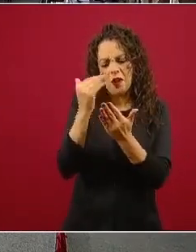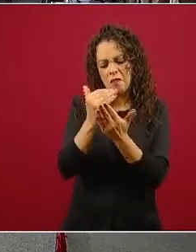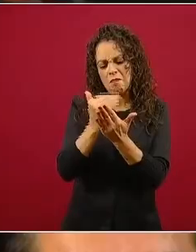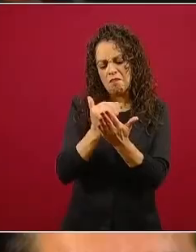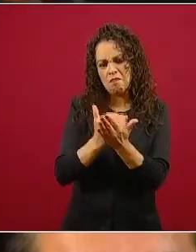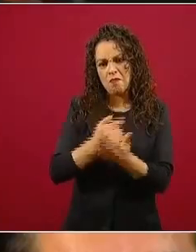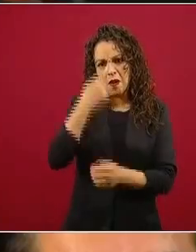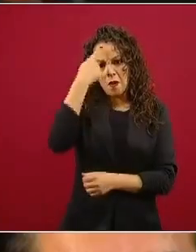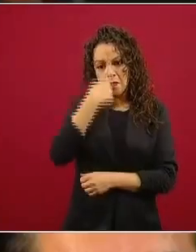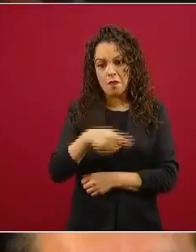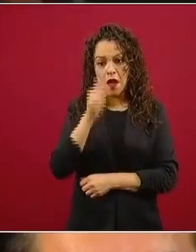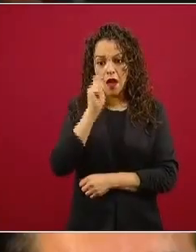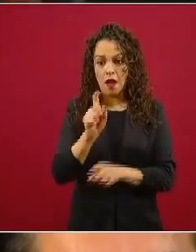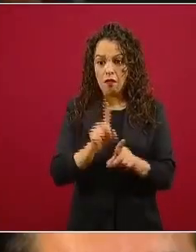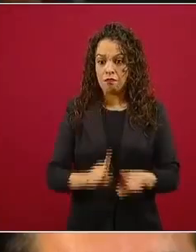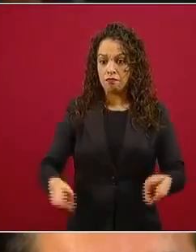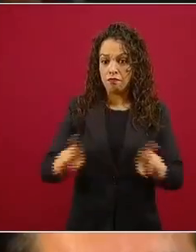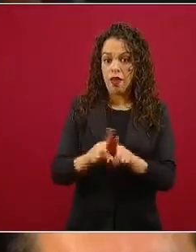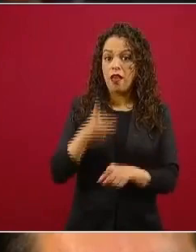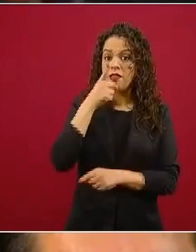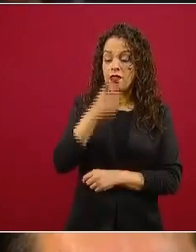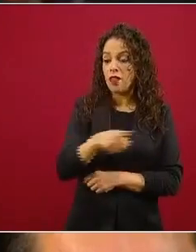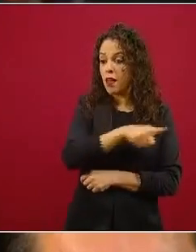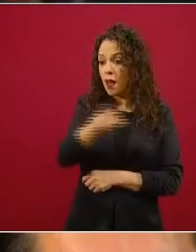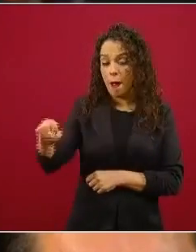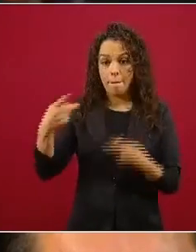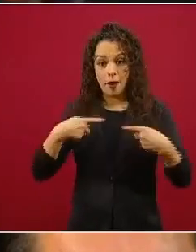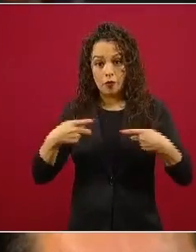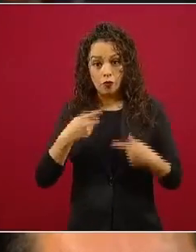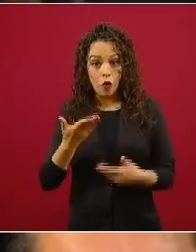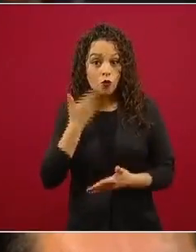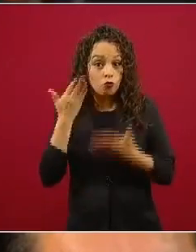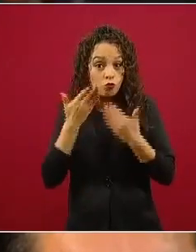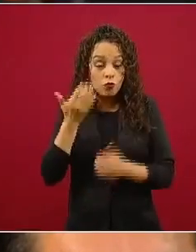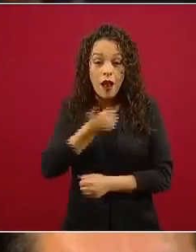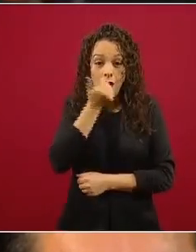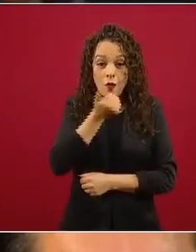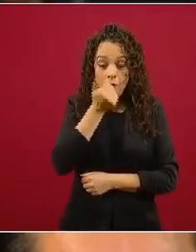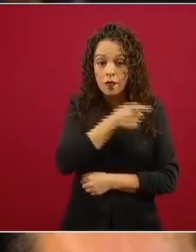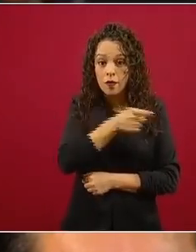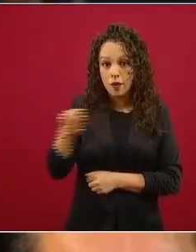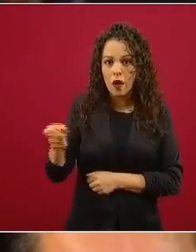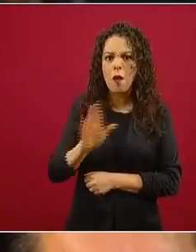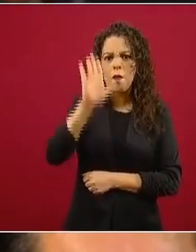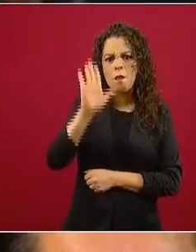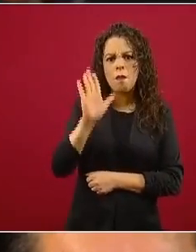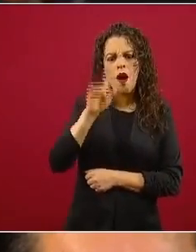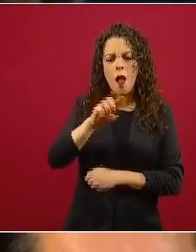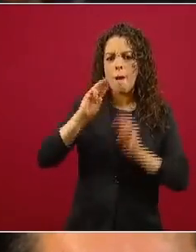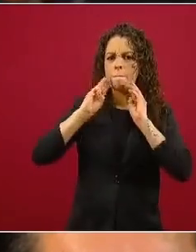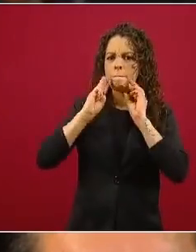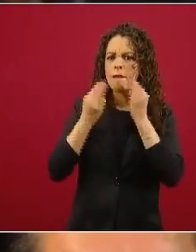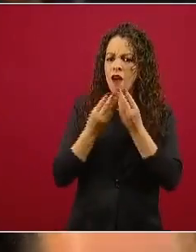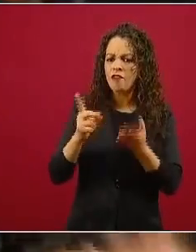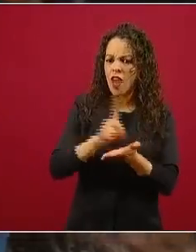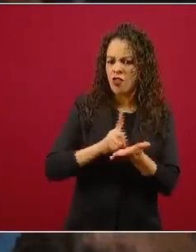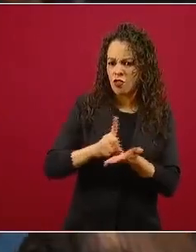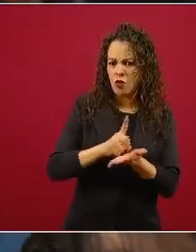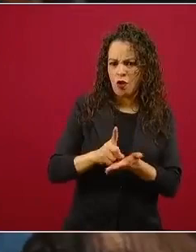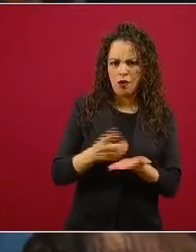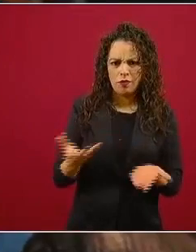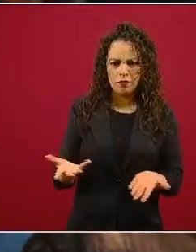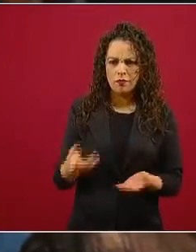propios estudiantes en el tráfico de drogas. Un personaje como Cerón se dedicó a construir grandes